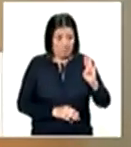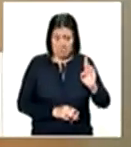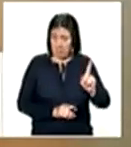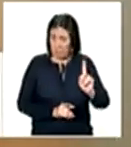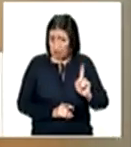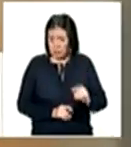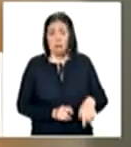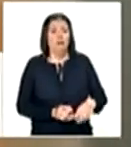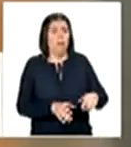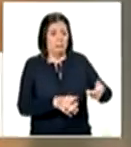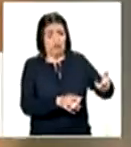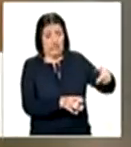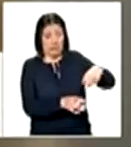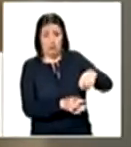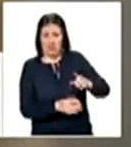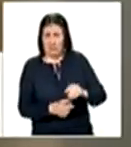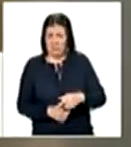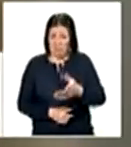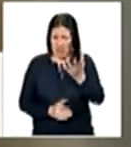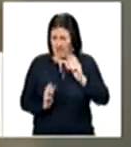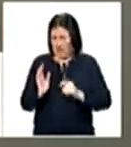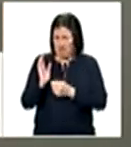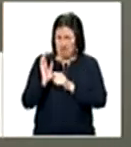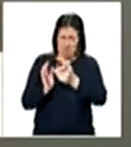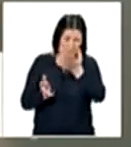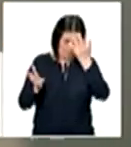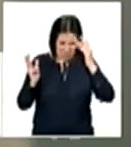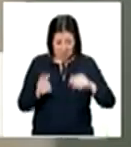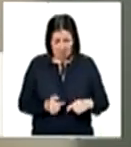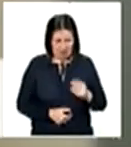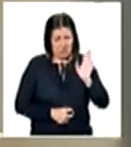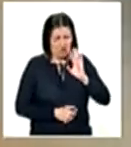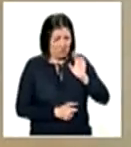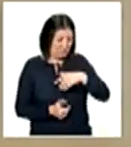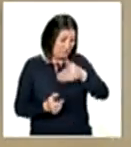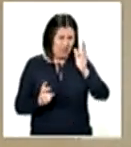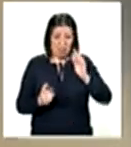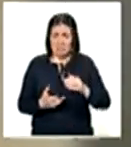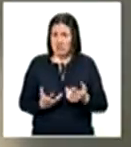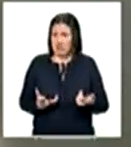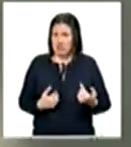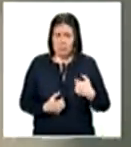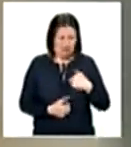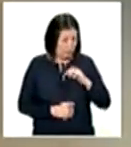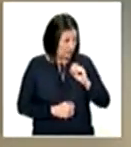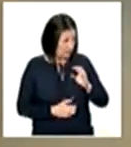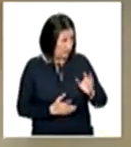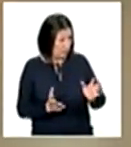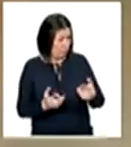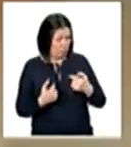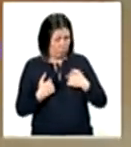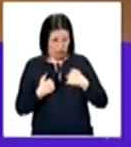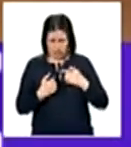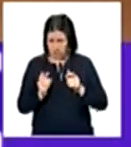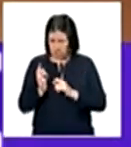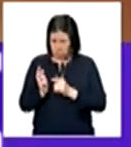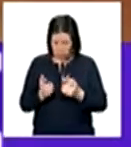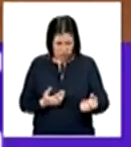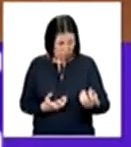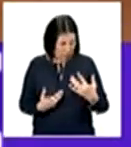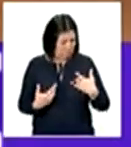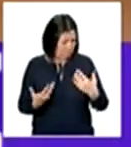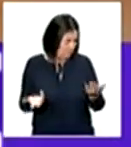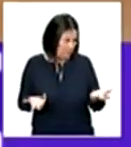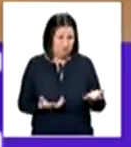no entre. Y me dijo, puta de mierda, que eres una cochina. Pero yo le dije, ¿en qué momento yo puteo para que tú me digas